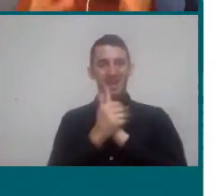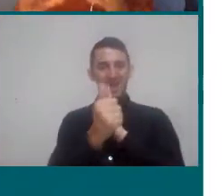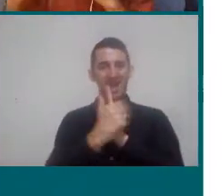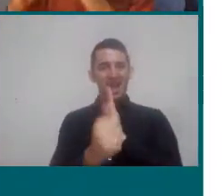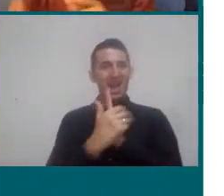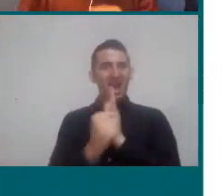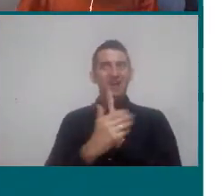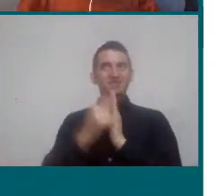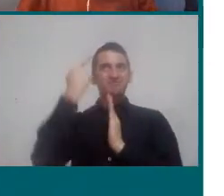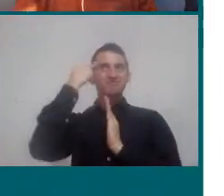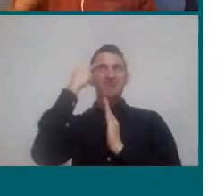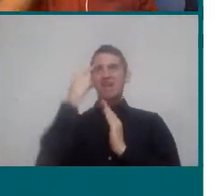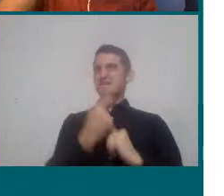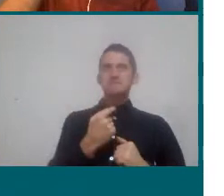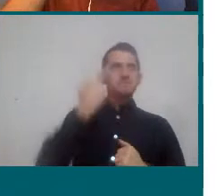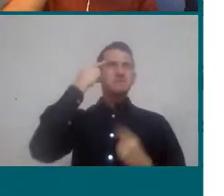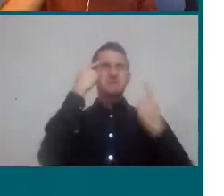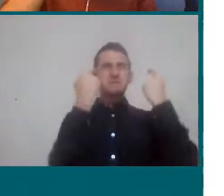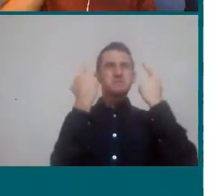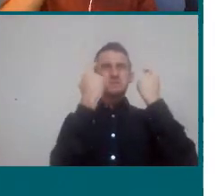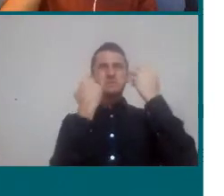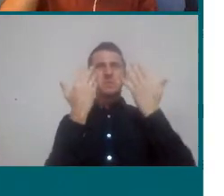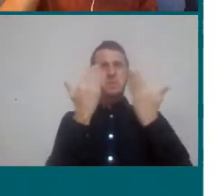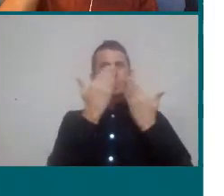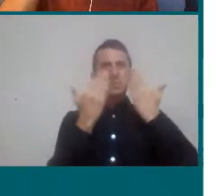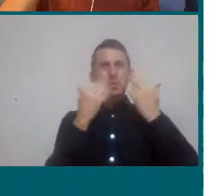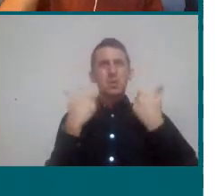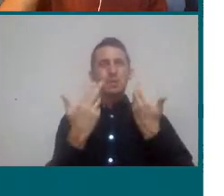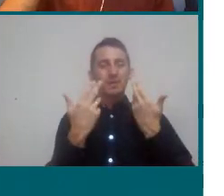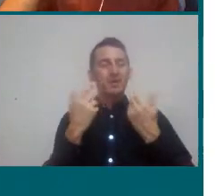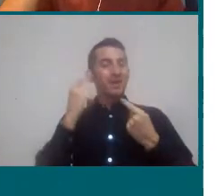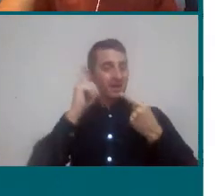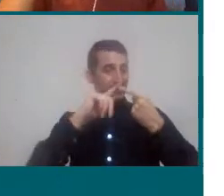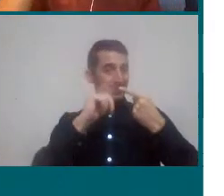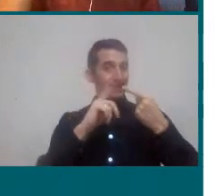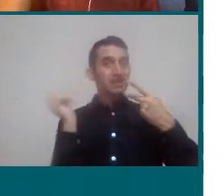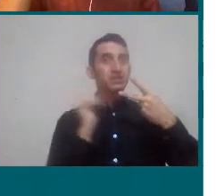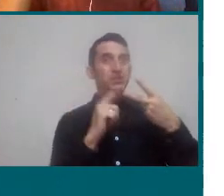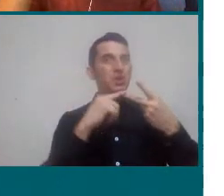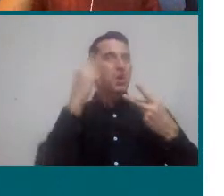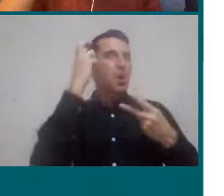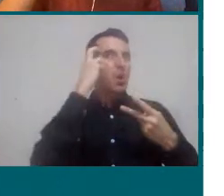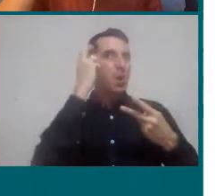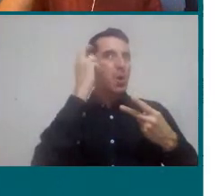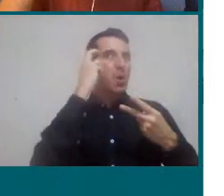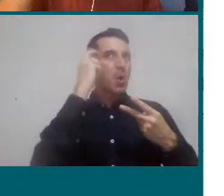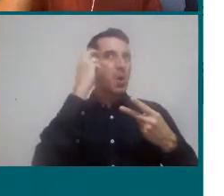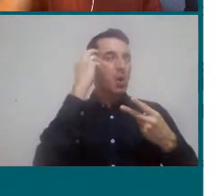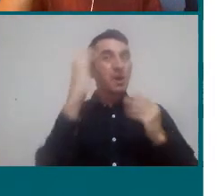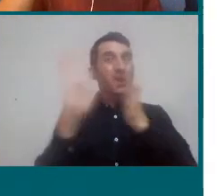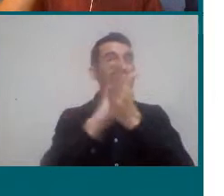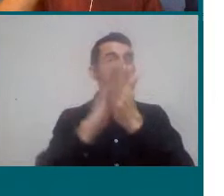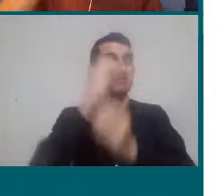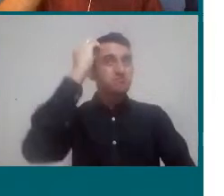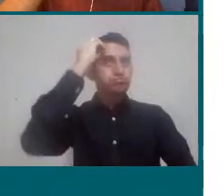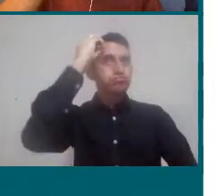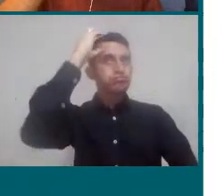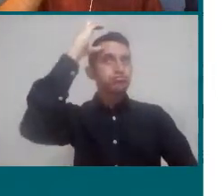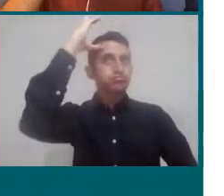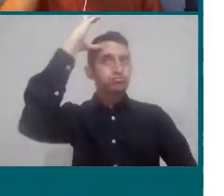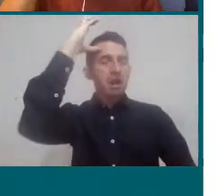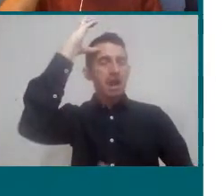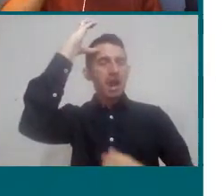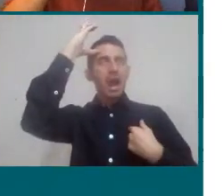decir, que el alumno haga, de conocimientos, es decir, que tiene que manejar altas cantidades de información y además manejarlas